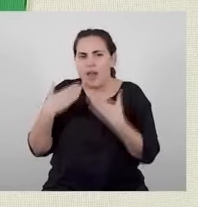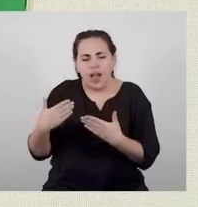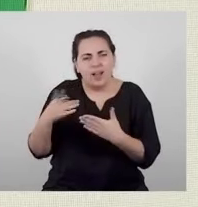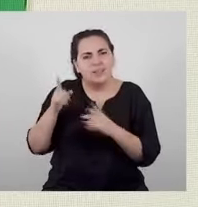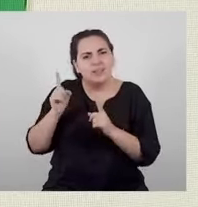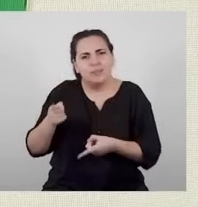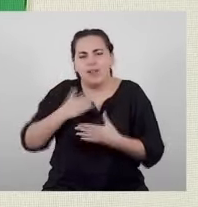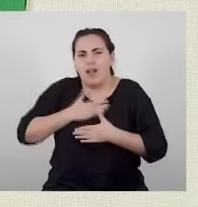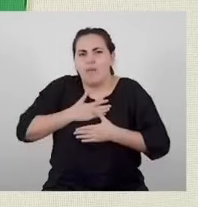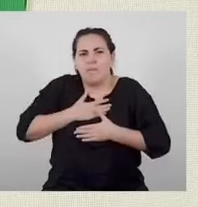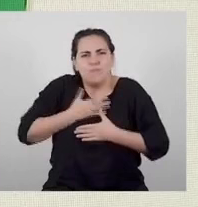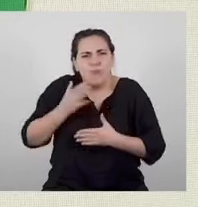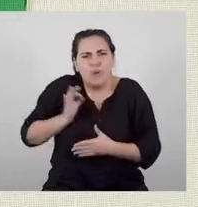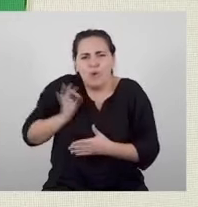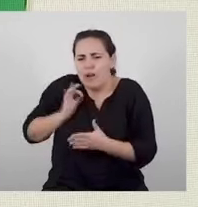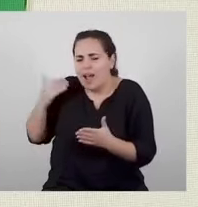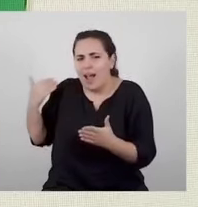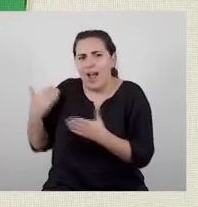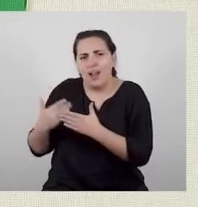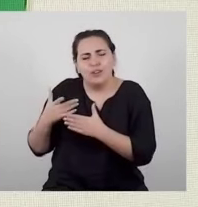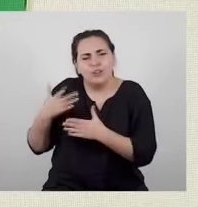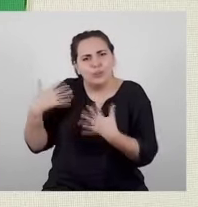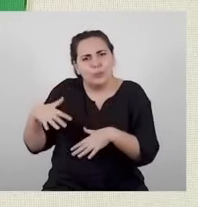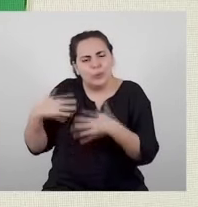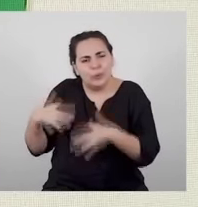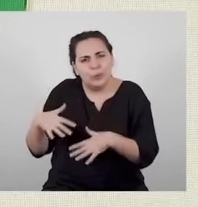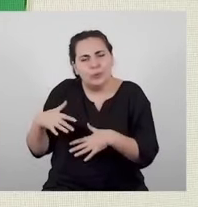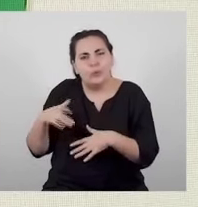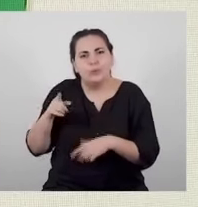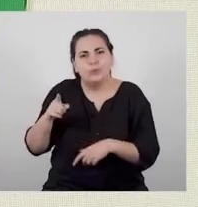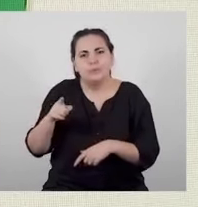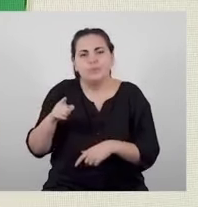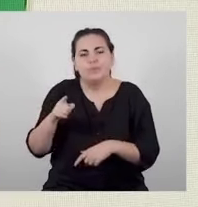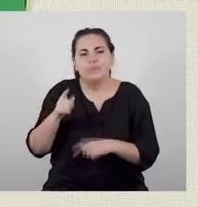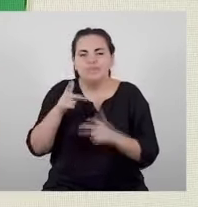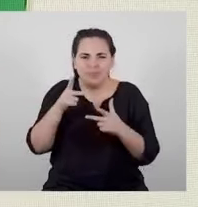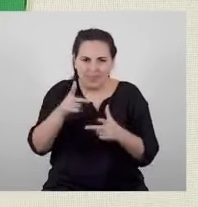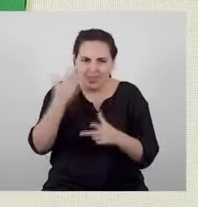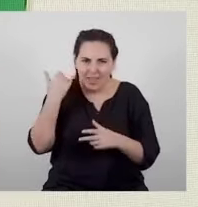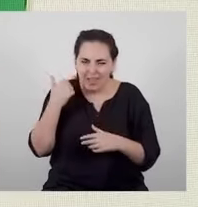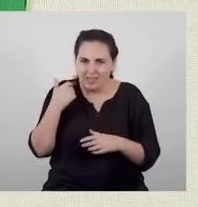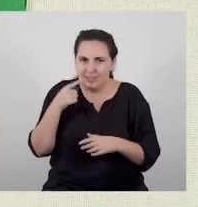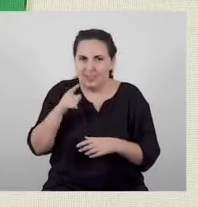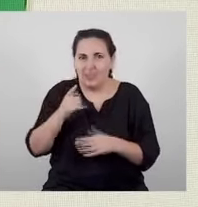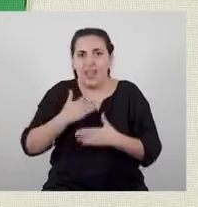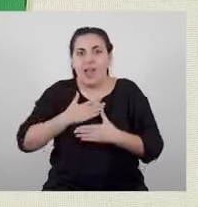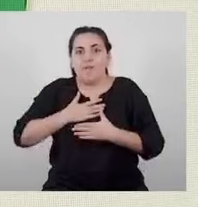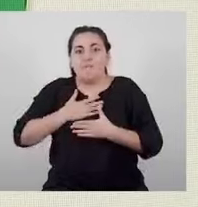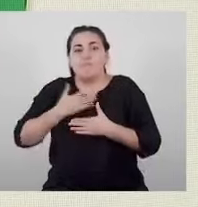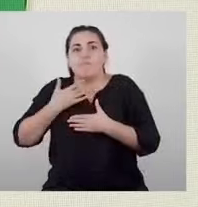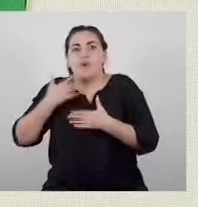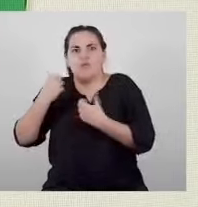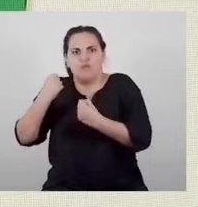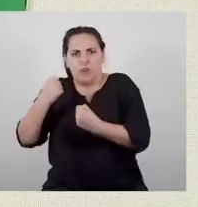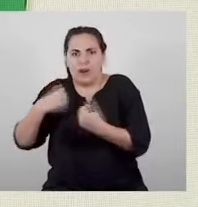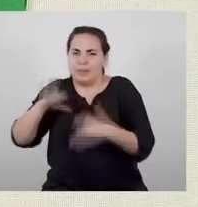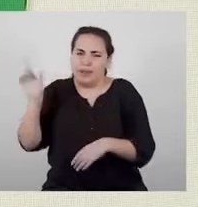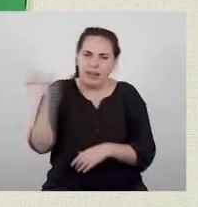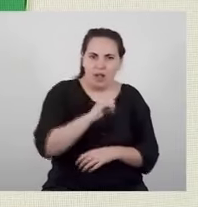amor puesto en todos estos años como dije antes el amor está venciendo al odio en un montón de lugares